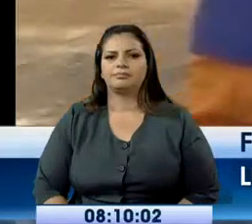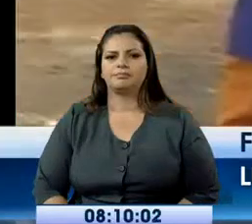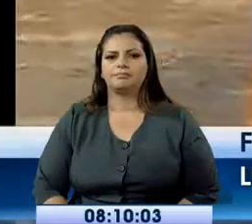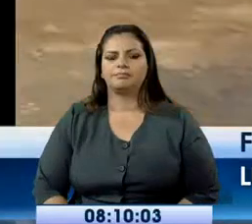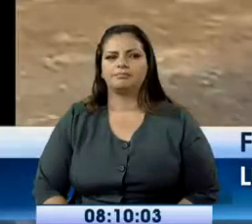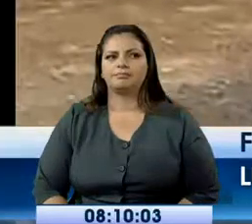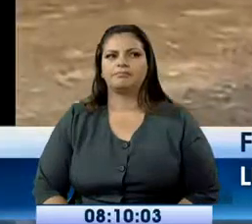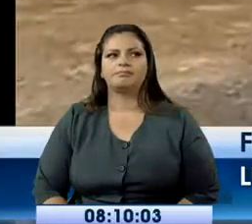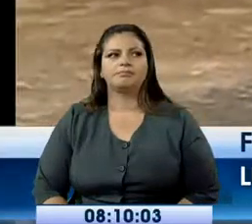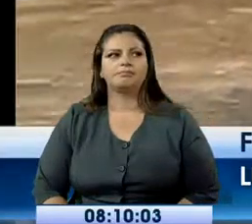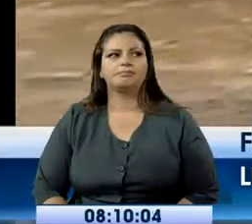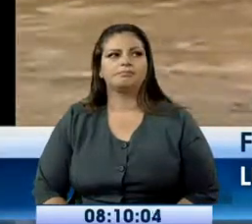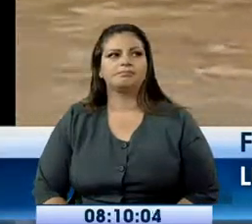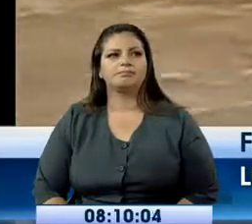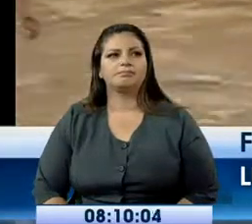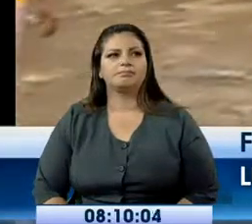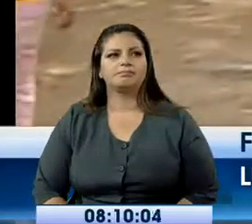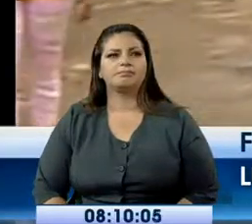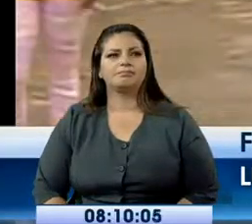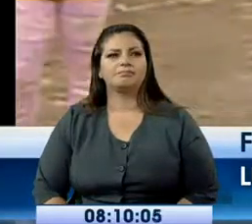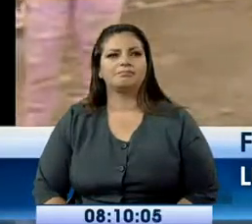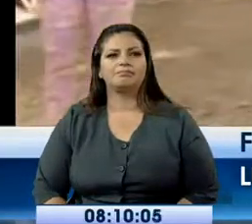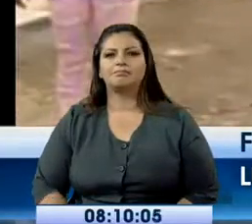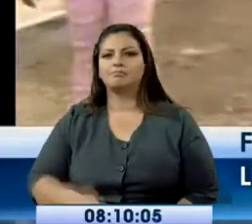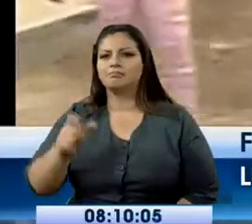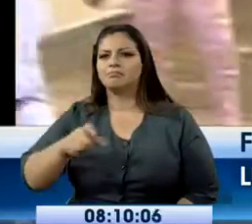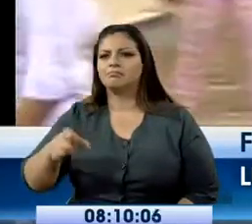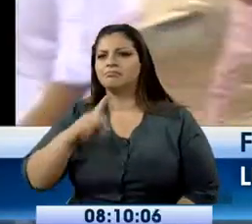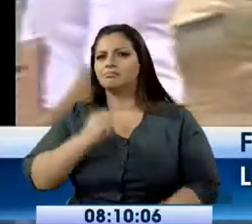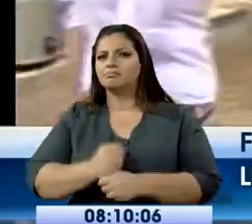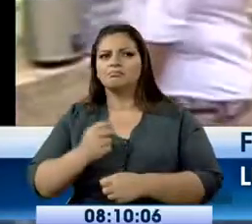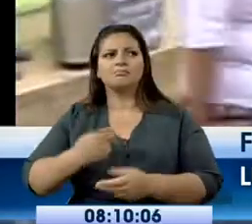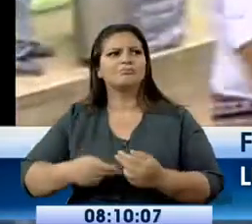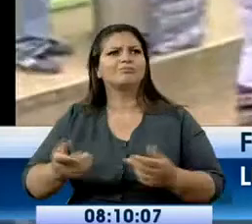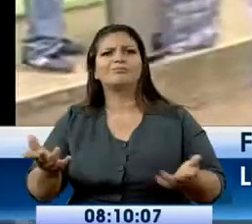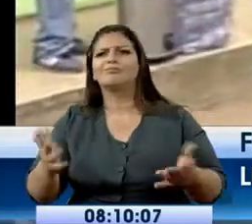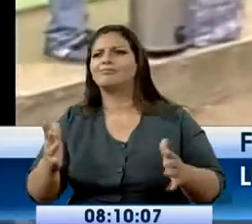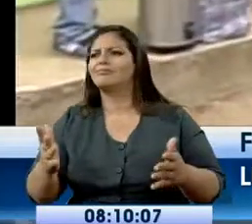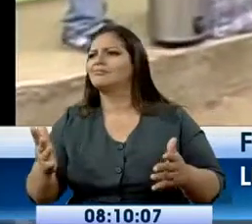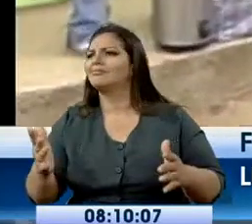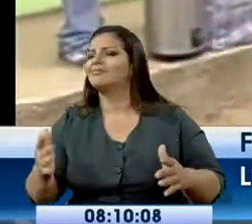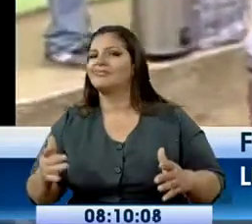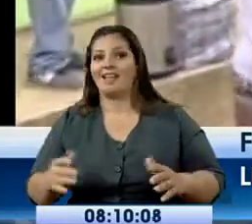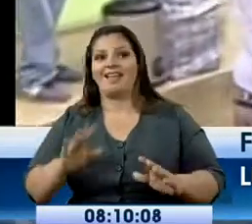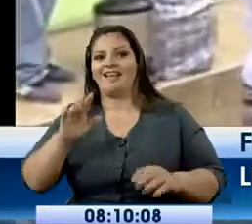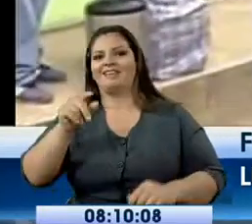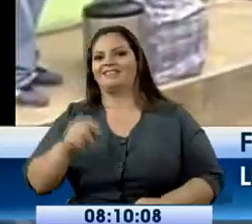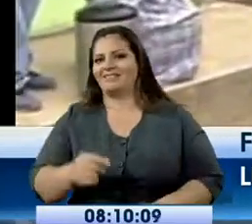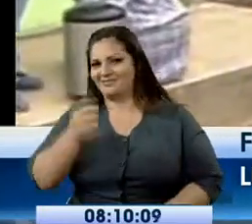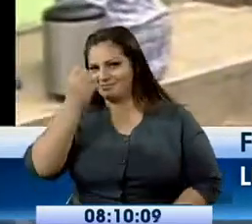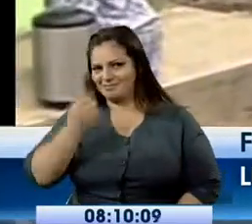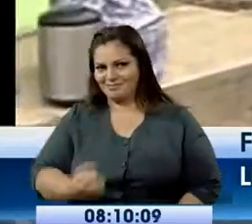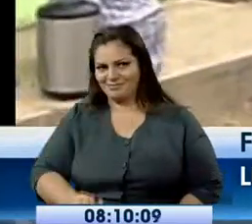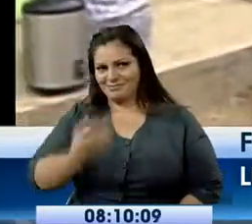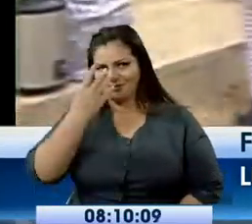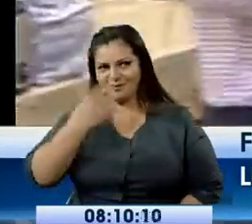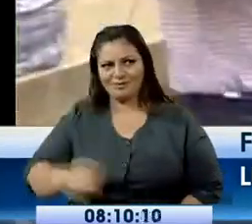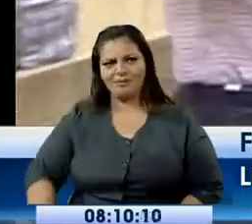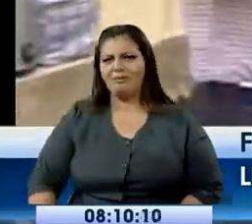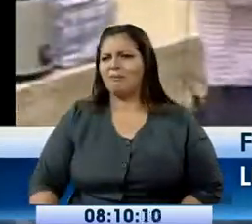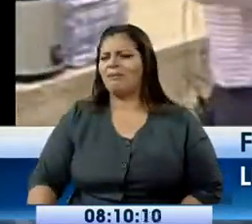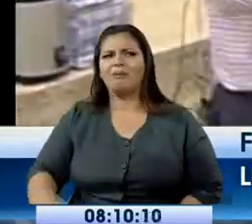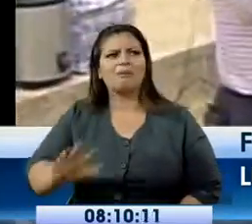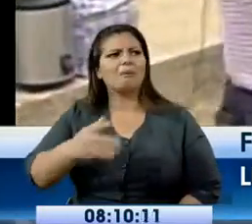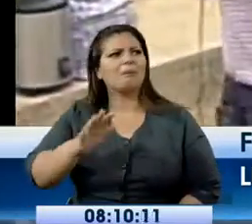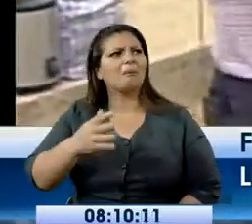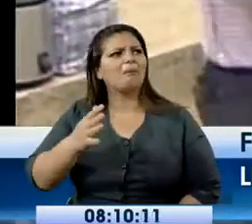No encuentro como que, aquí están los comerciantes, sí, porque no veo a nadie. Buenos días. Ah, que veo que puro fantasma debe estar